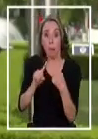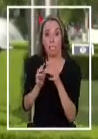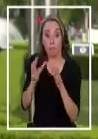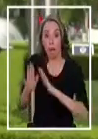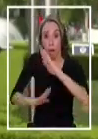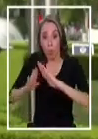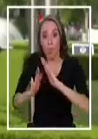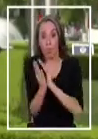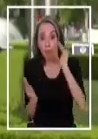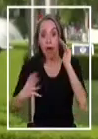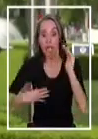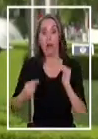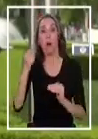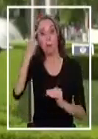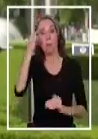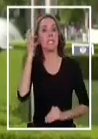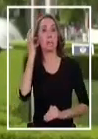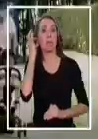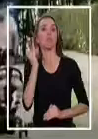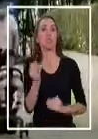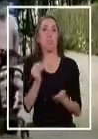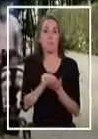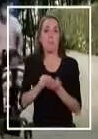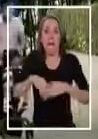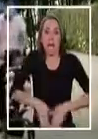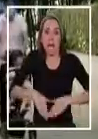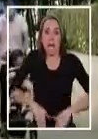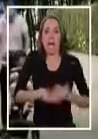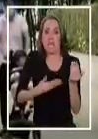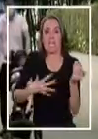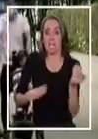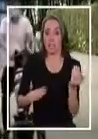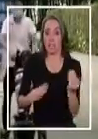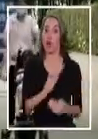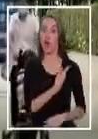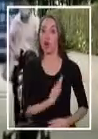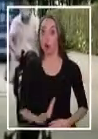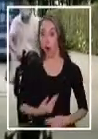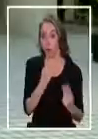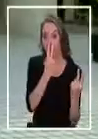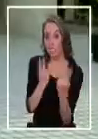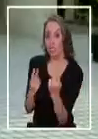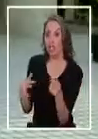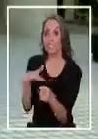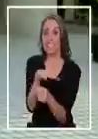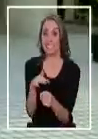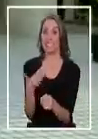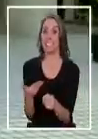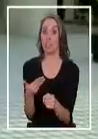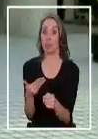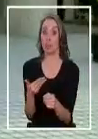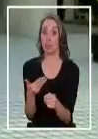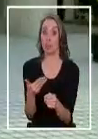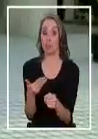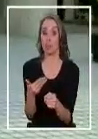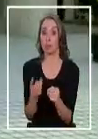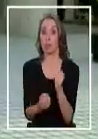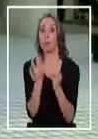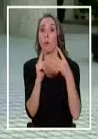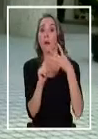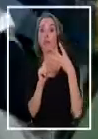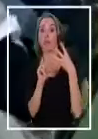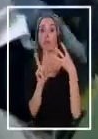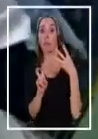más, muchos pensarían en tener más hijos. Para el gobierno, la situación actual también cuenta con un nuevo